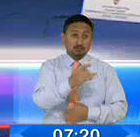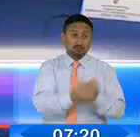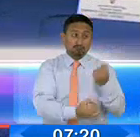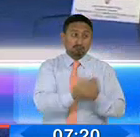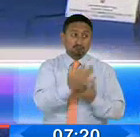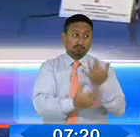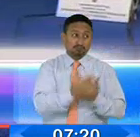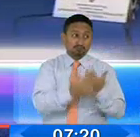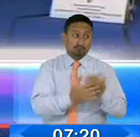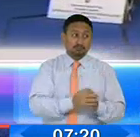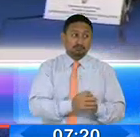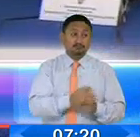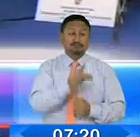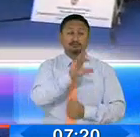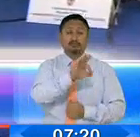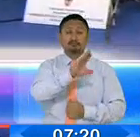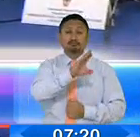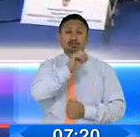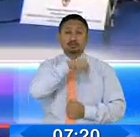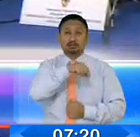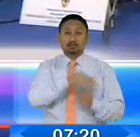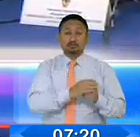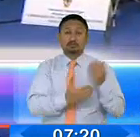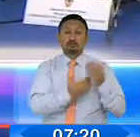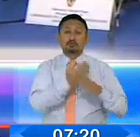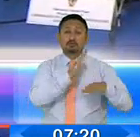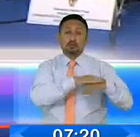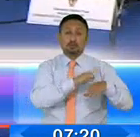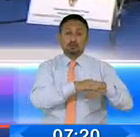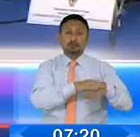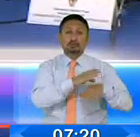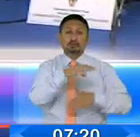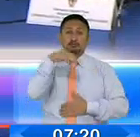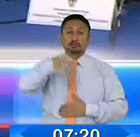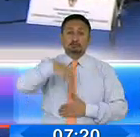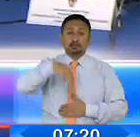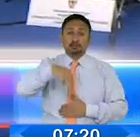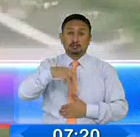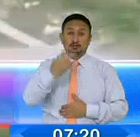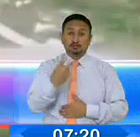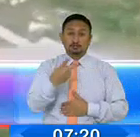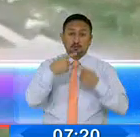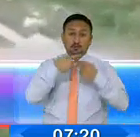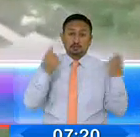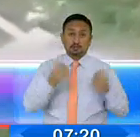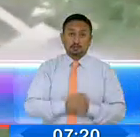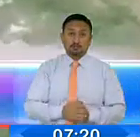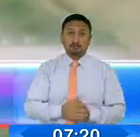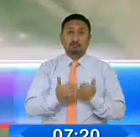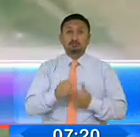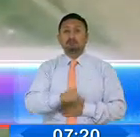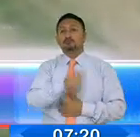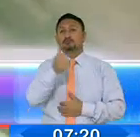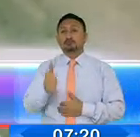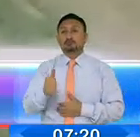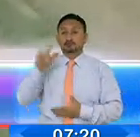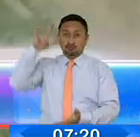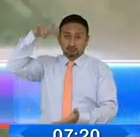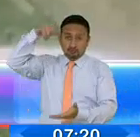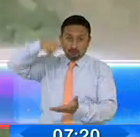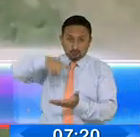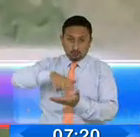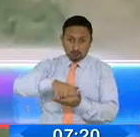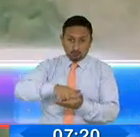la Fuerza Aérea Ecuatoriana recibió una nueva alerta la tarde de este martes 2 de marzo. Esta vez se trataba de un tráfico aéreo